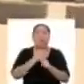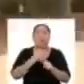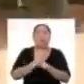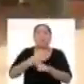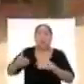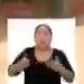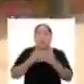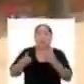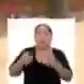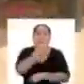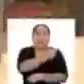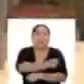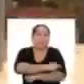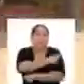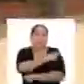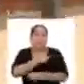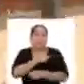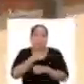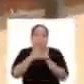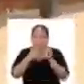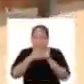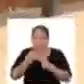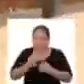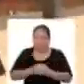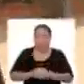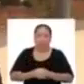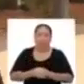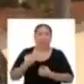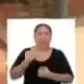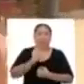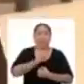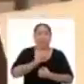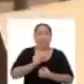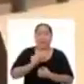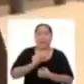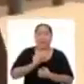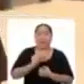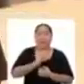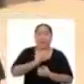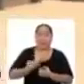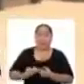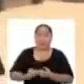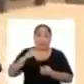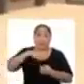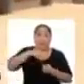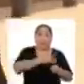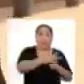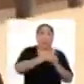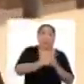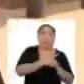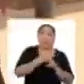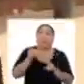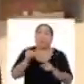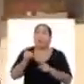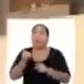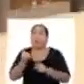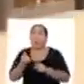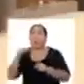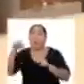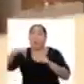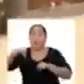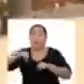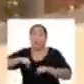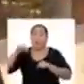muchas cosas más. Pero si la economía anda muy mal, el Estado tendrá que pedir préstamos a otros países. Y los